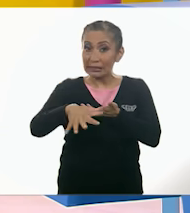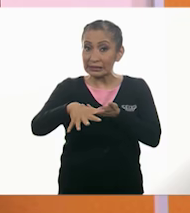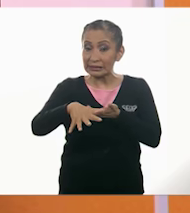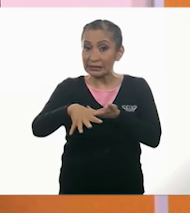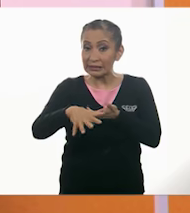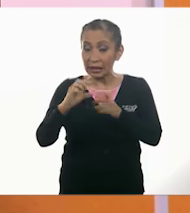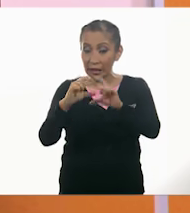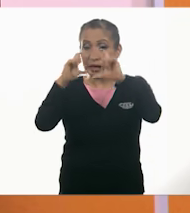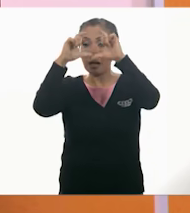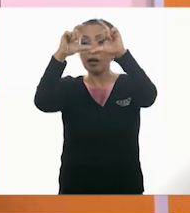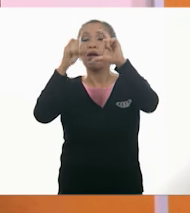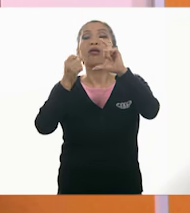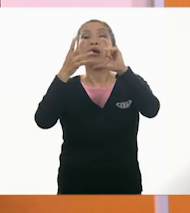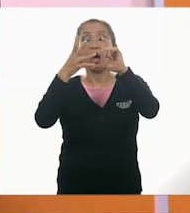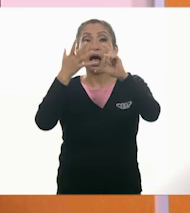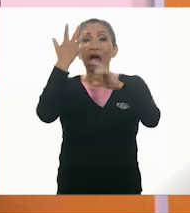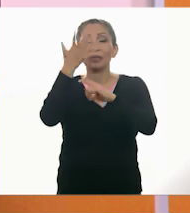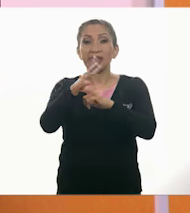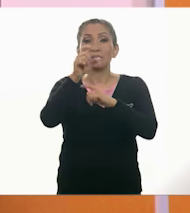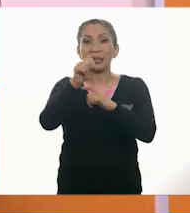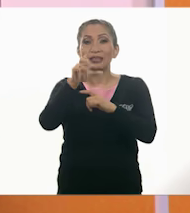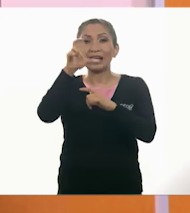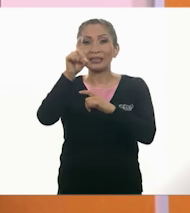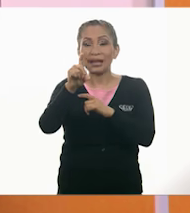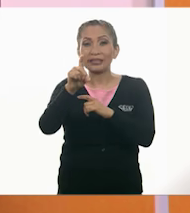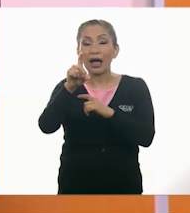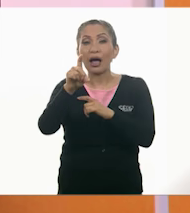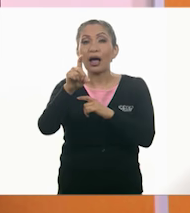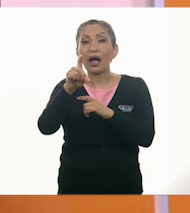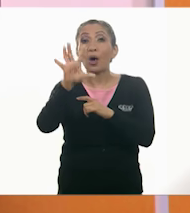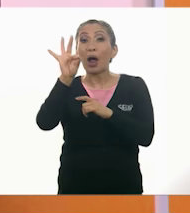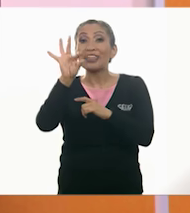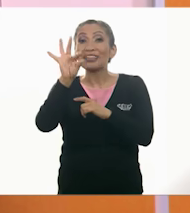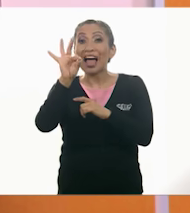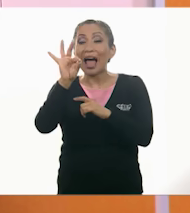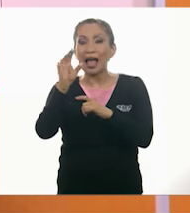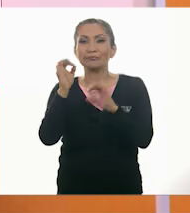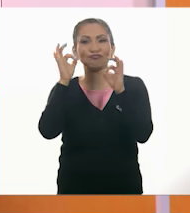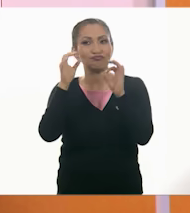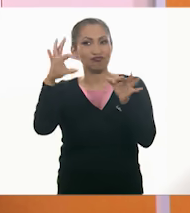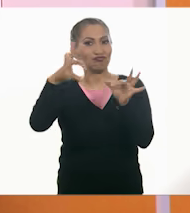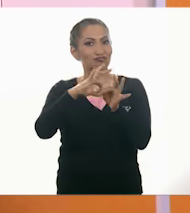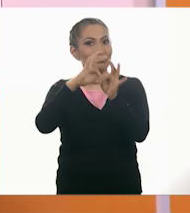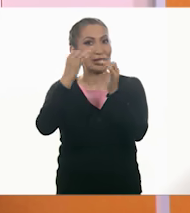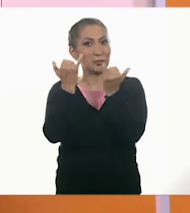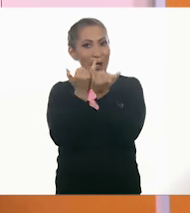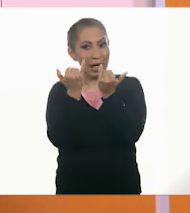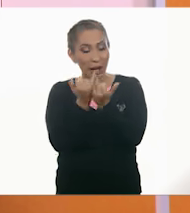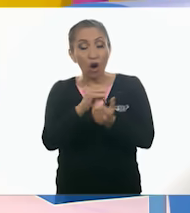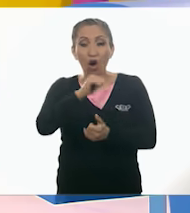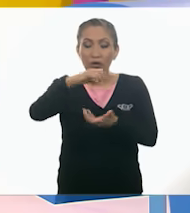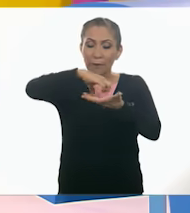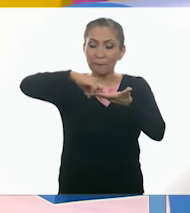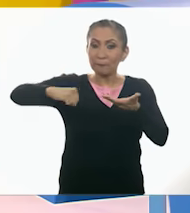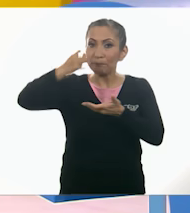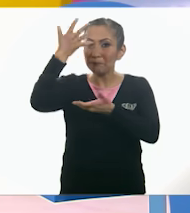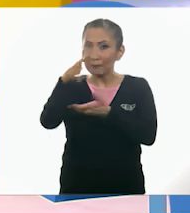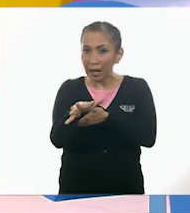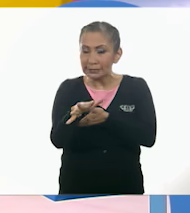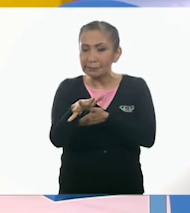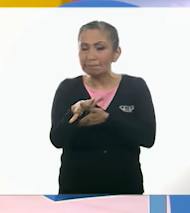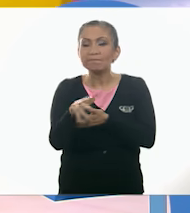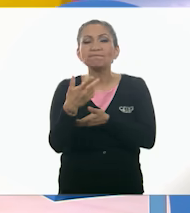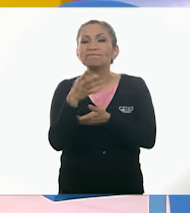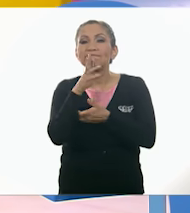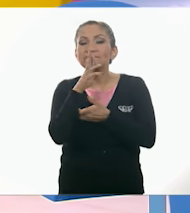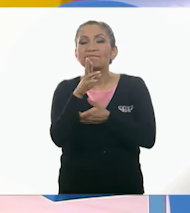me voy al número de arriba que dice que es 10, 20, 30, 40. Y compruebo que sí es. Resto otros 10. Y me